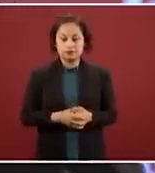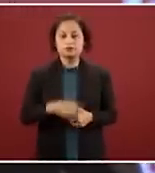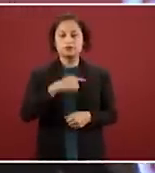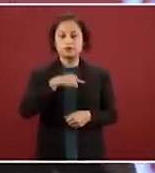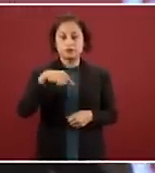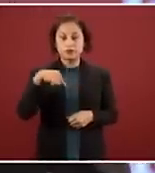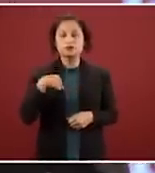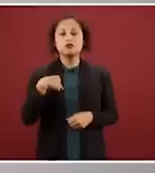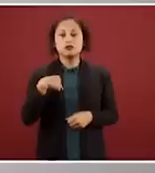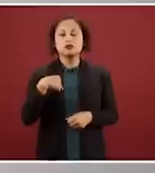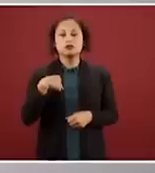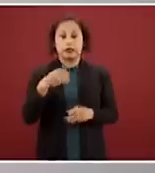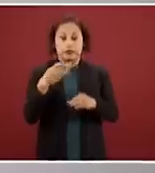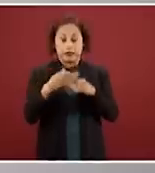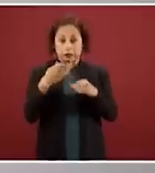aprovechar esta circunstancia especial